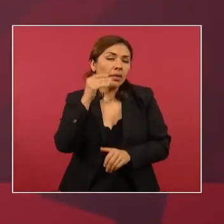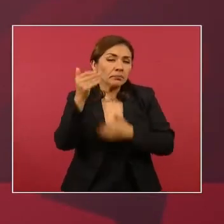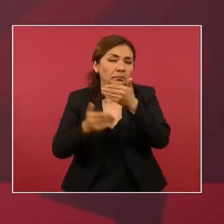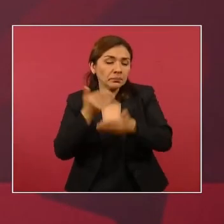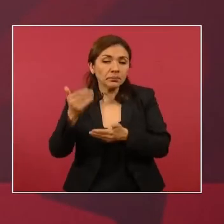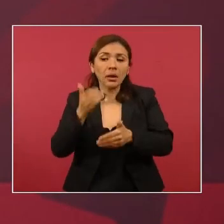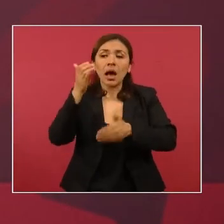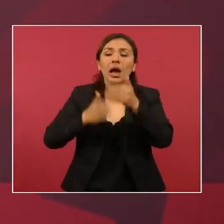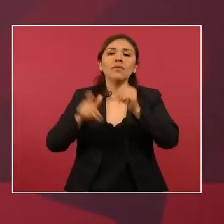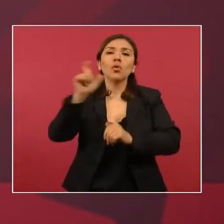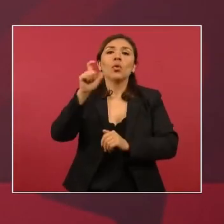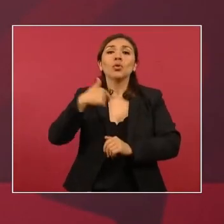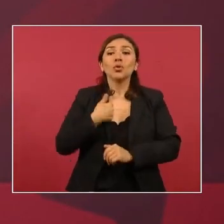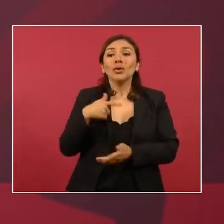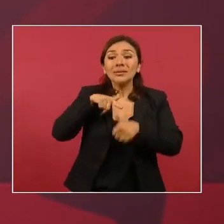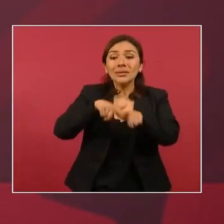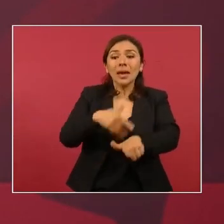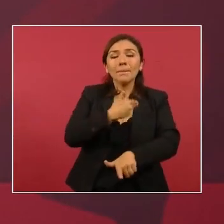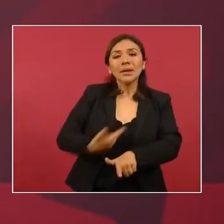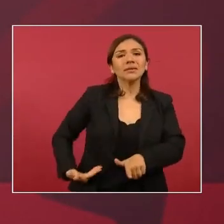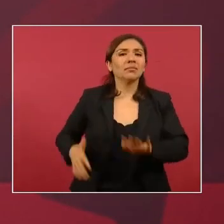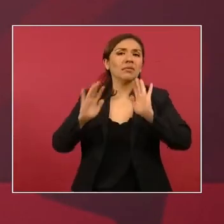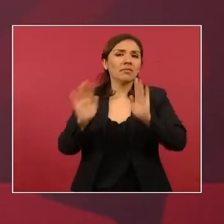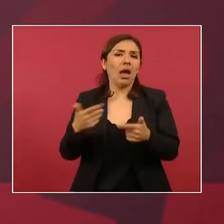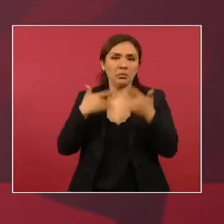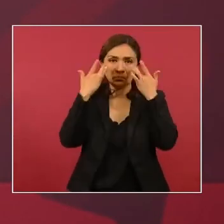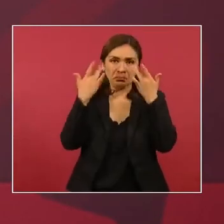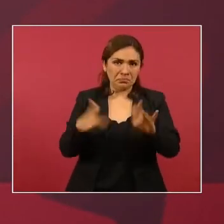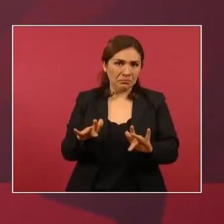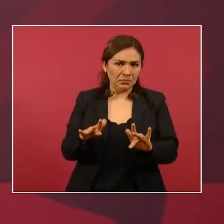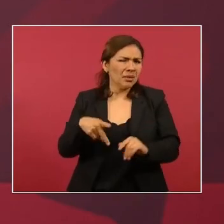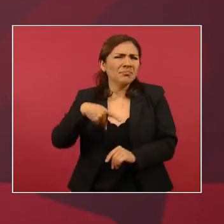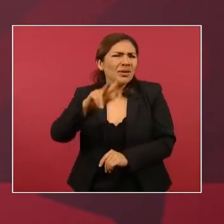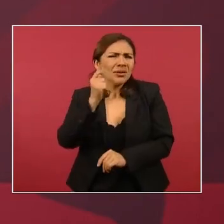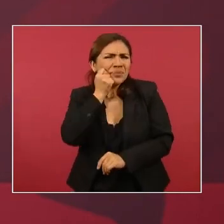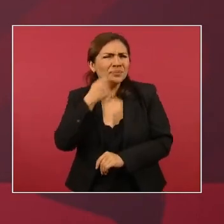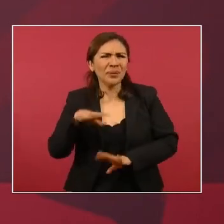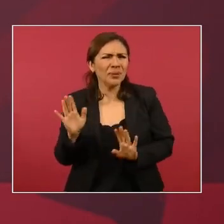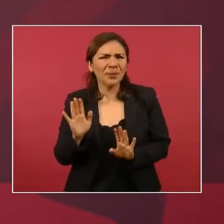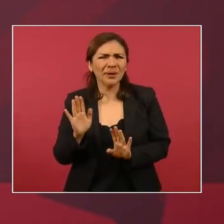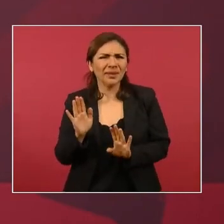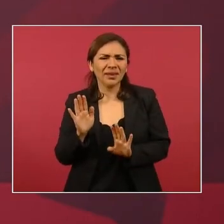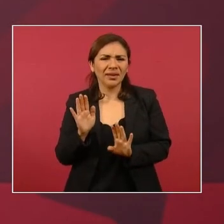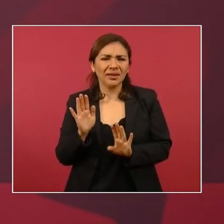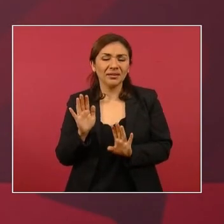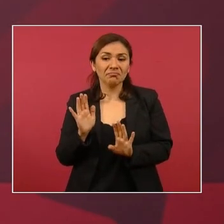cuando ya no esté yo de presidente. Pero eso no importa,